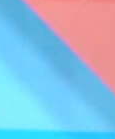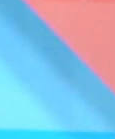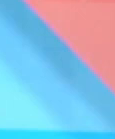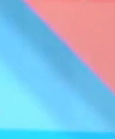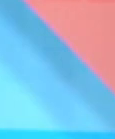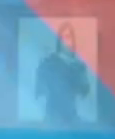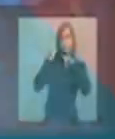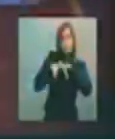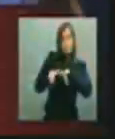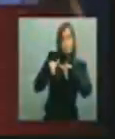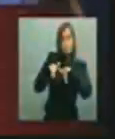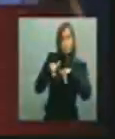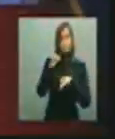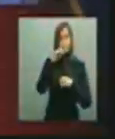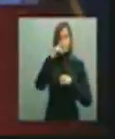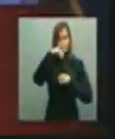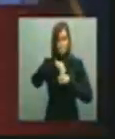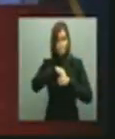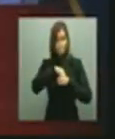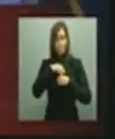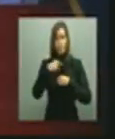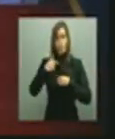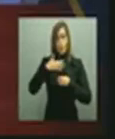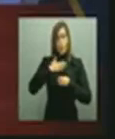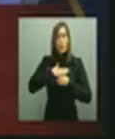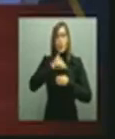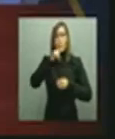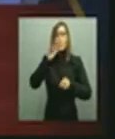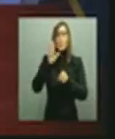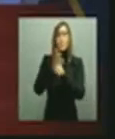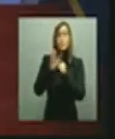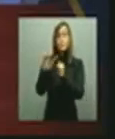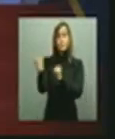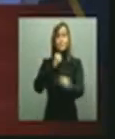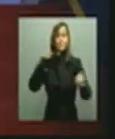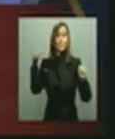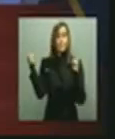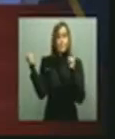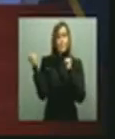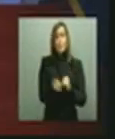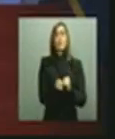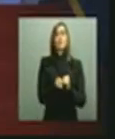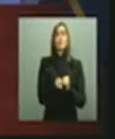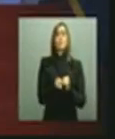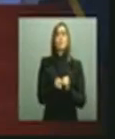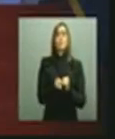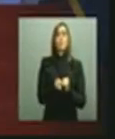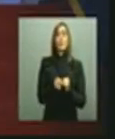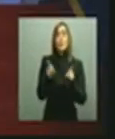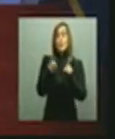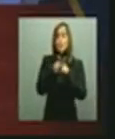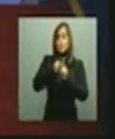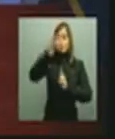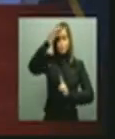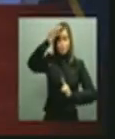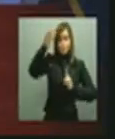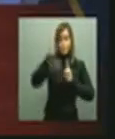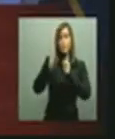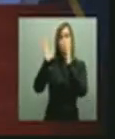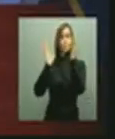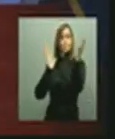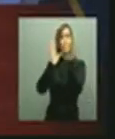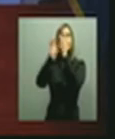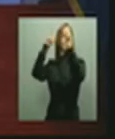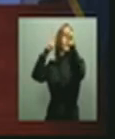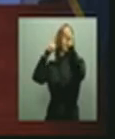si no lo creyó, las promesas y todas las obras anunciadas con el presidente, si lo entiende viable, si entiende que no son viables, todo ese tipo